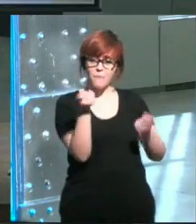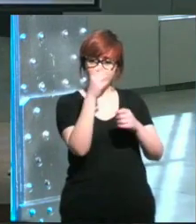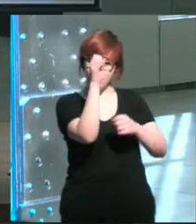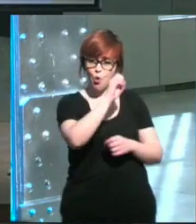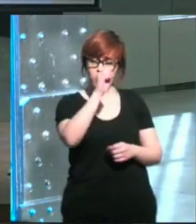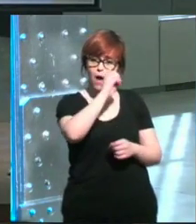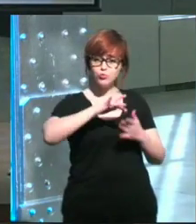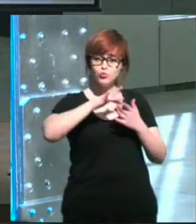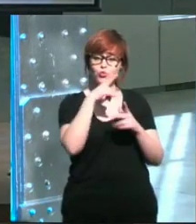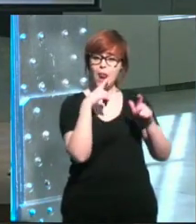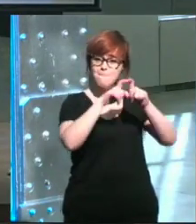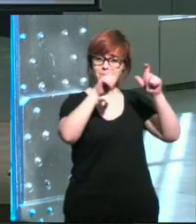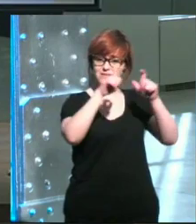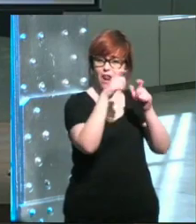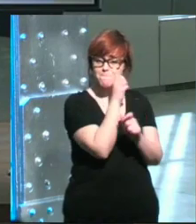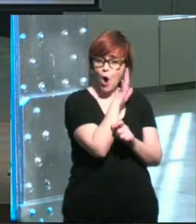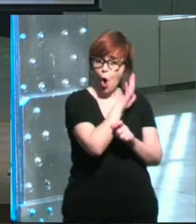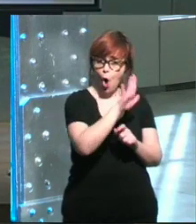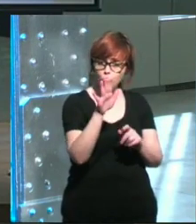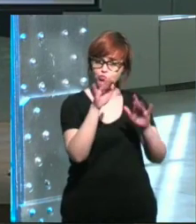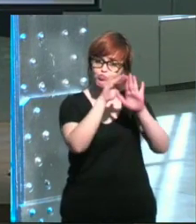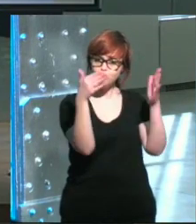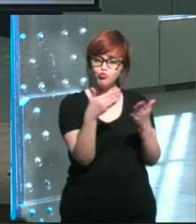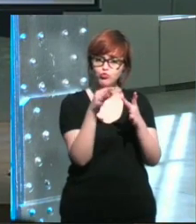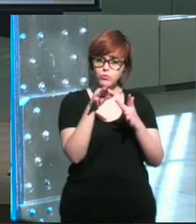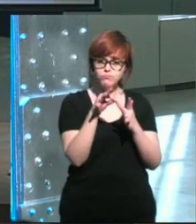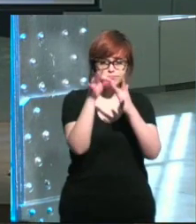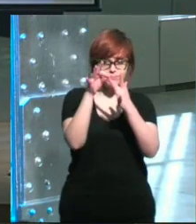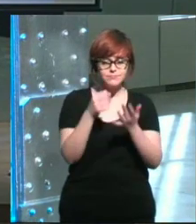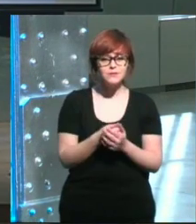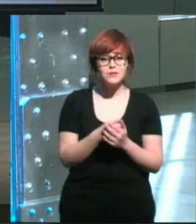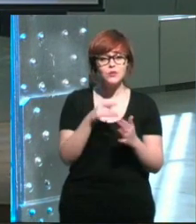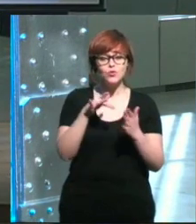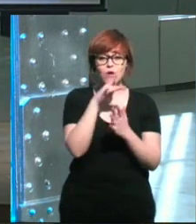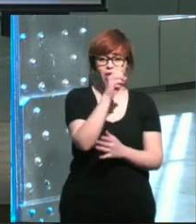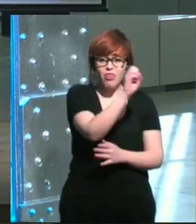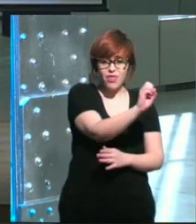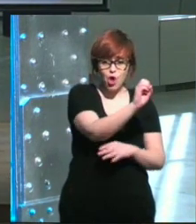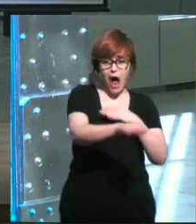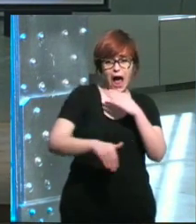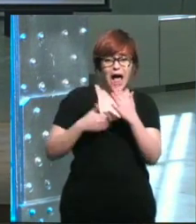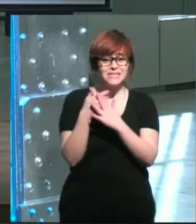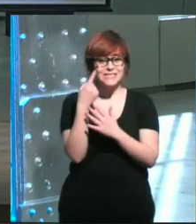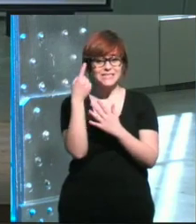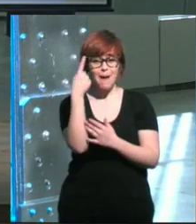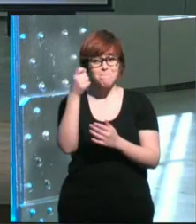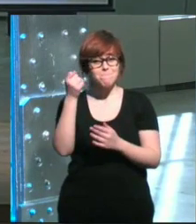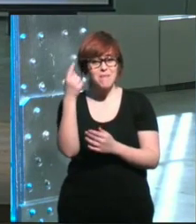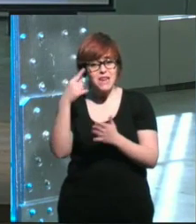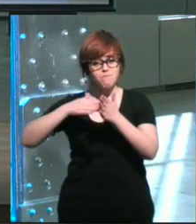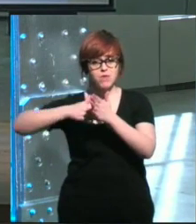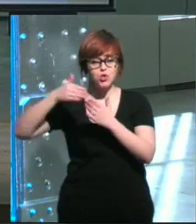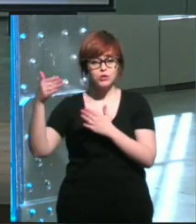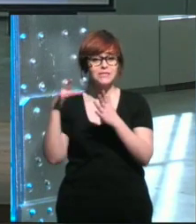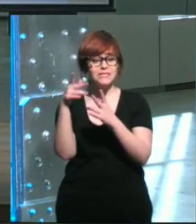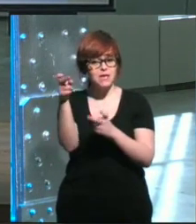año en todo el mundo. Logró pasar de 0 a 1.000 millones en facturación